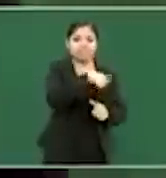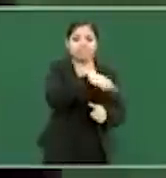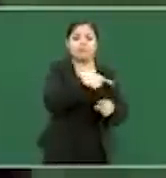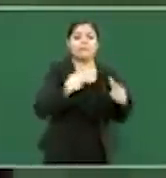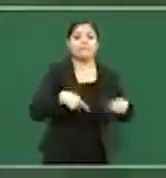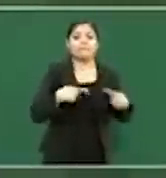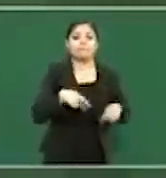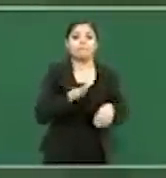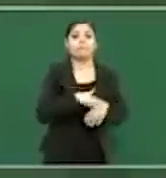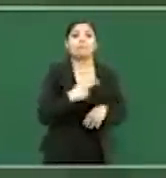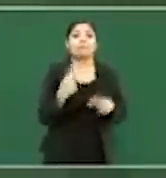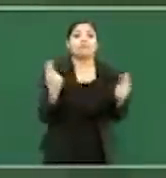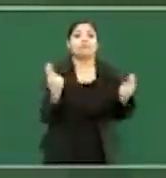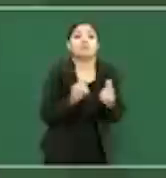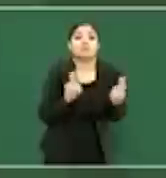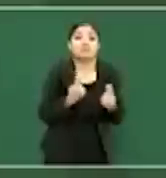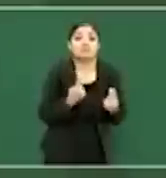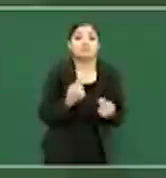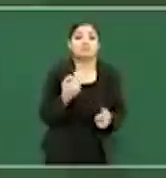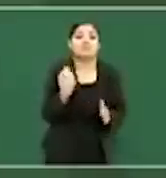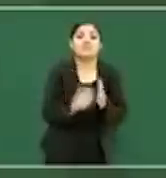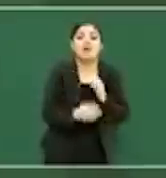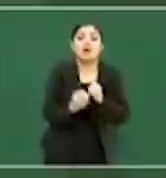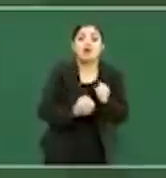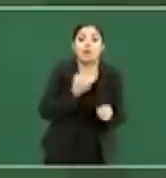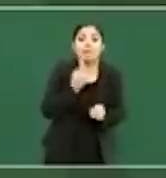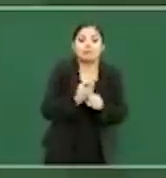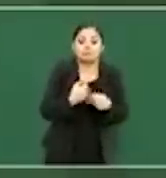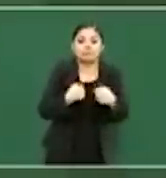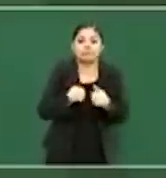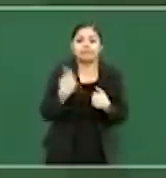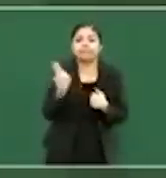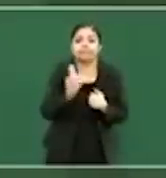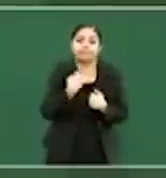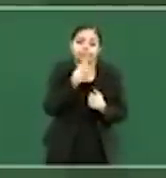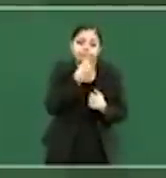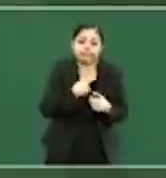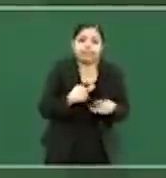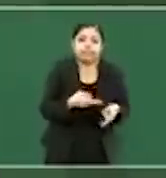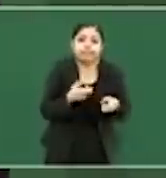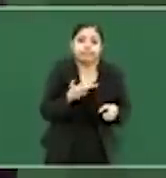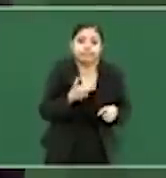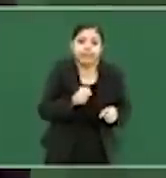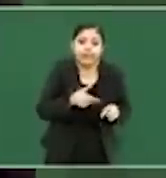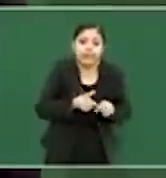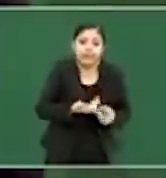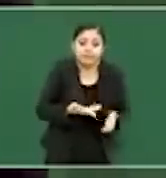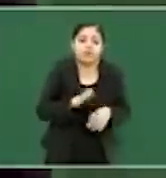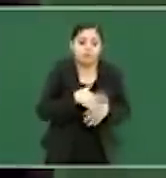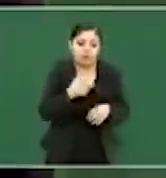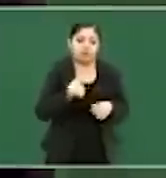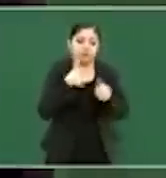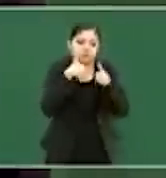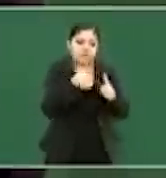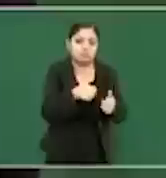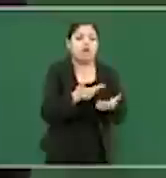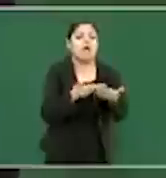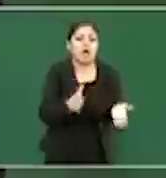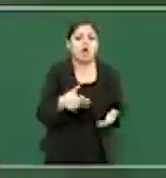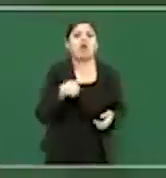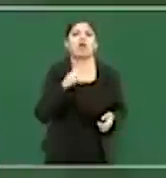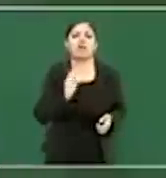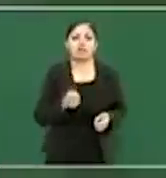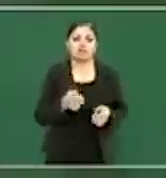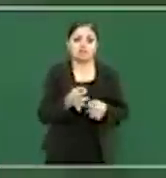estas actividades por necesidad, por falta de oportunidades. Entonces, cuando digo que estamos ganando, pues es